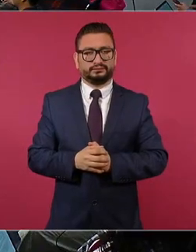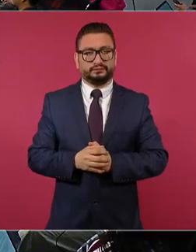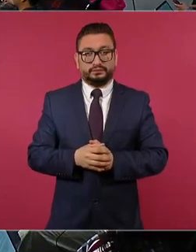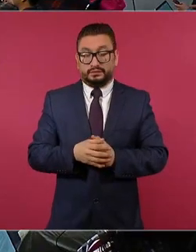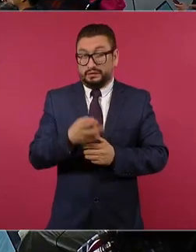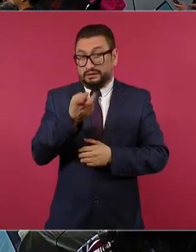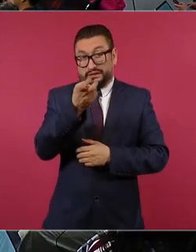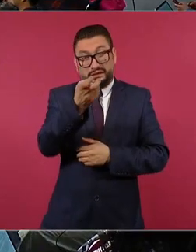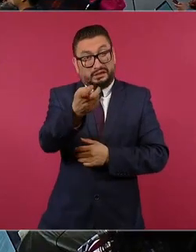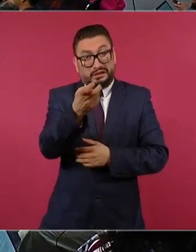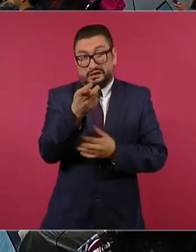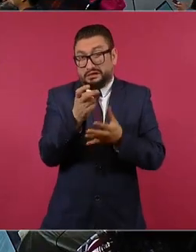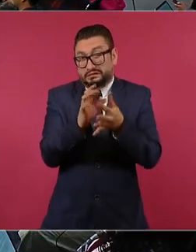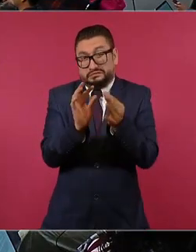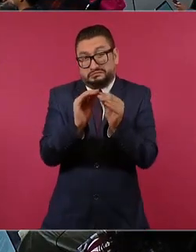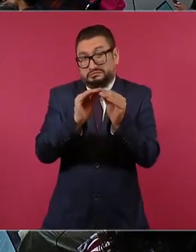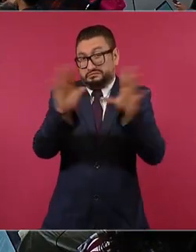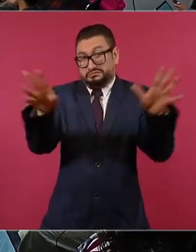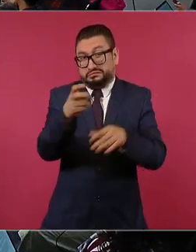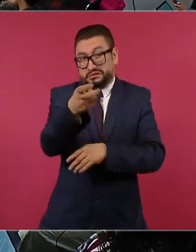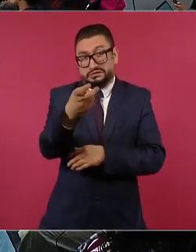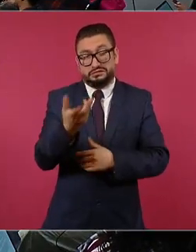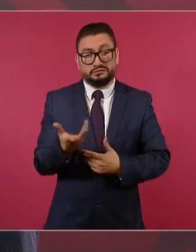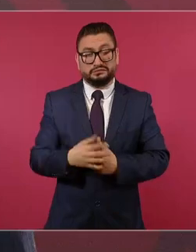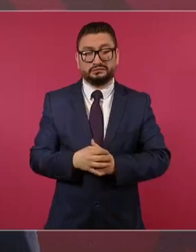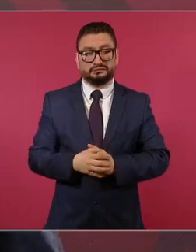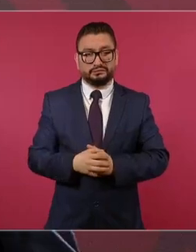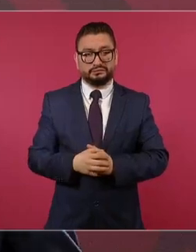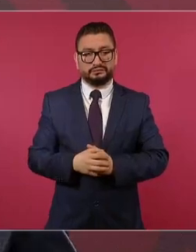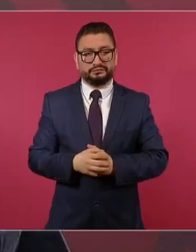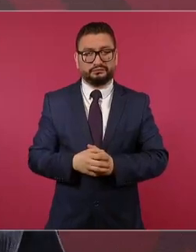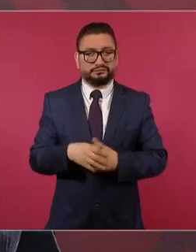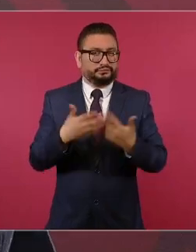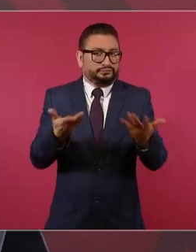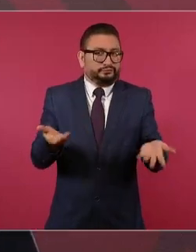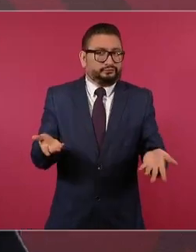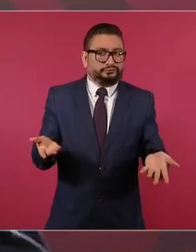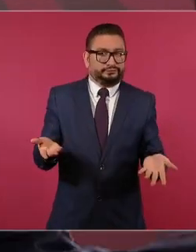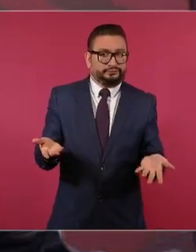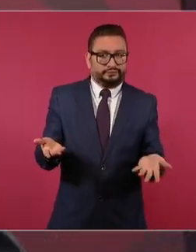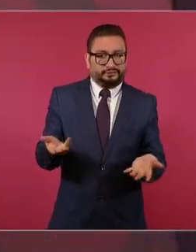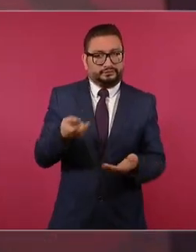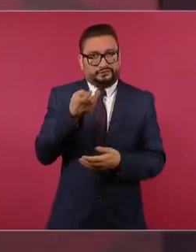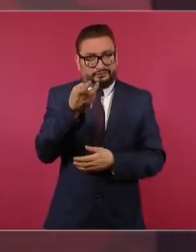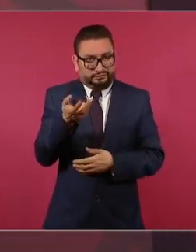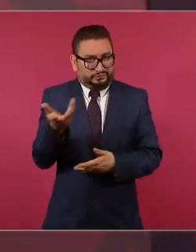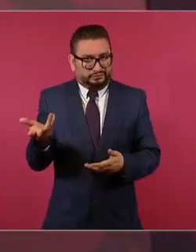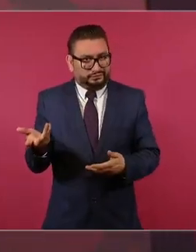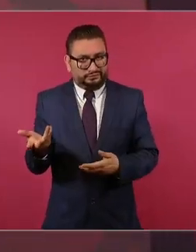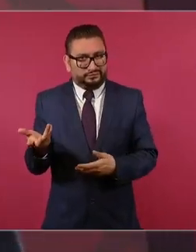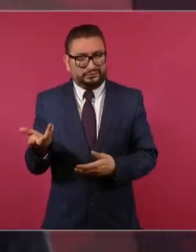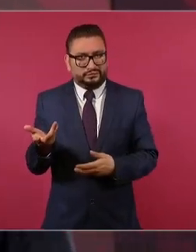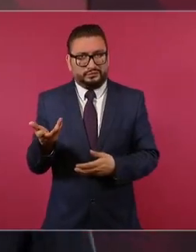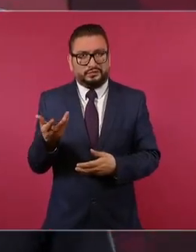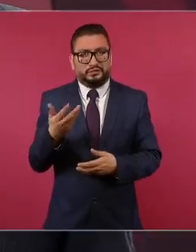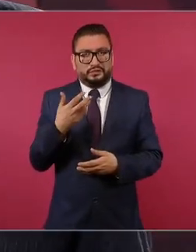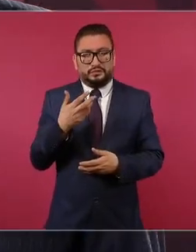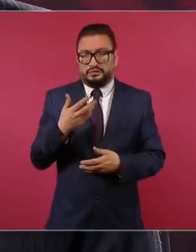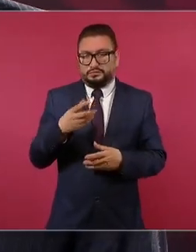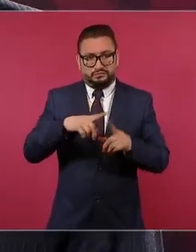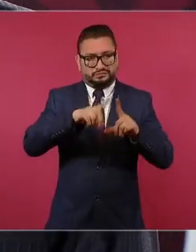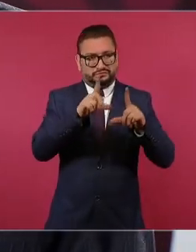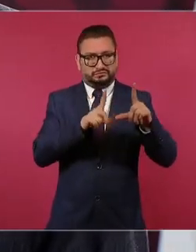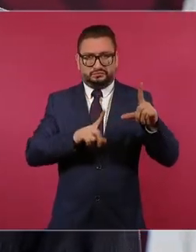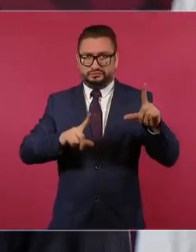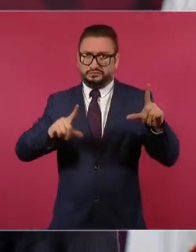Así, tan sencillo. Entonces, ¿qué no es una república